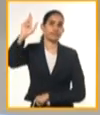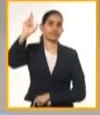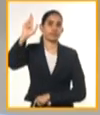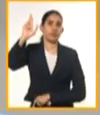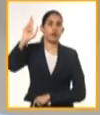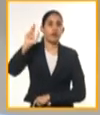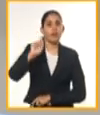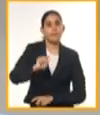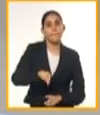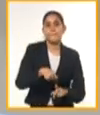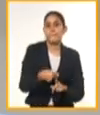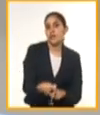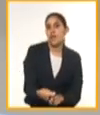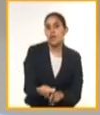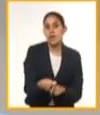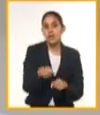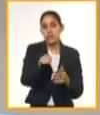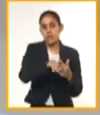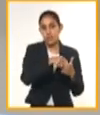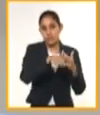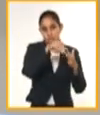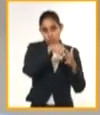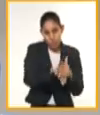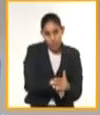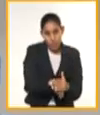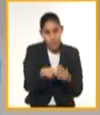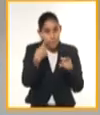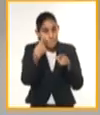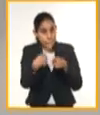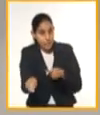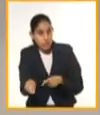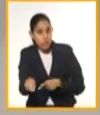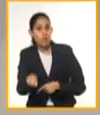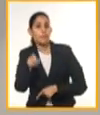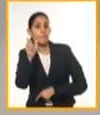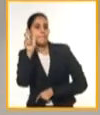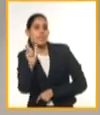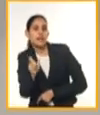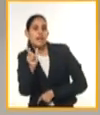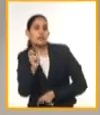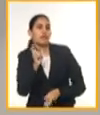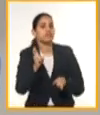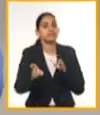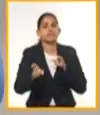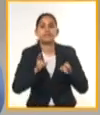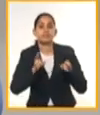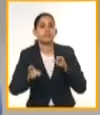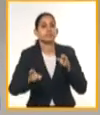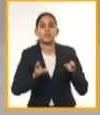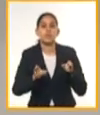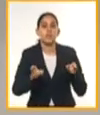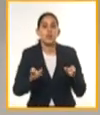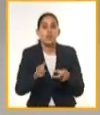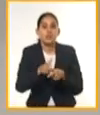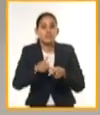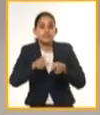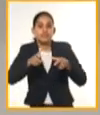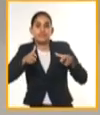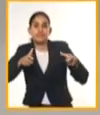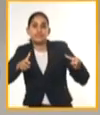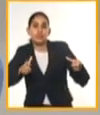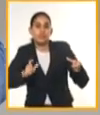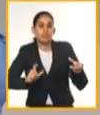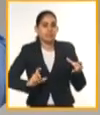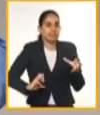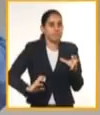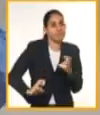popular y en el colegio electoral. Pero cuando se usa la palabra mandato, es una votación abrumadora, es una